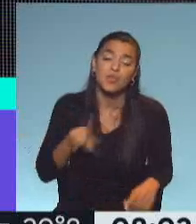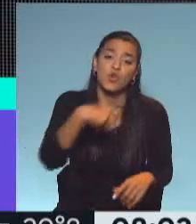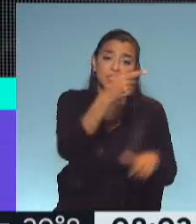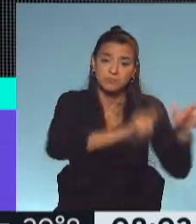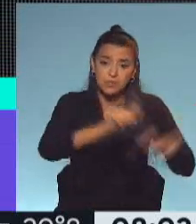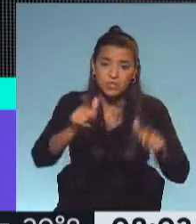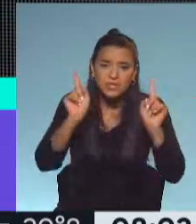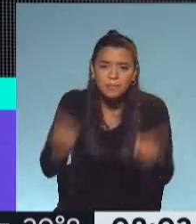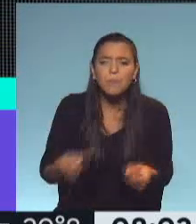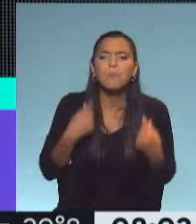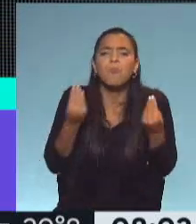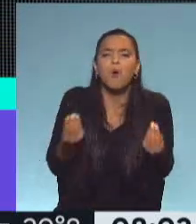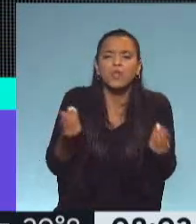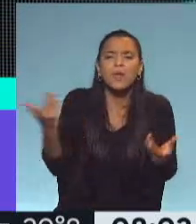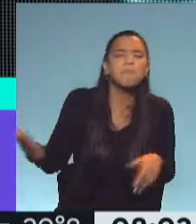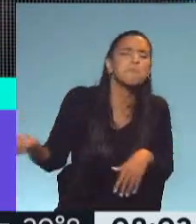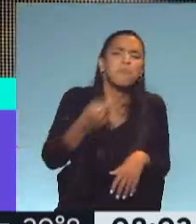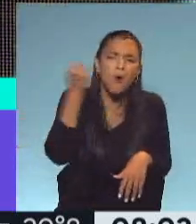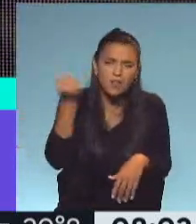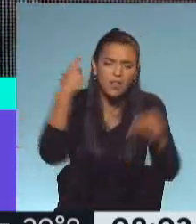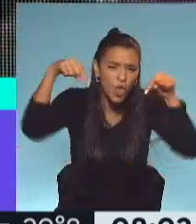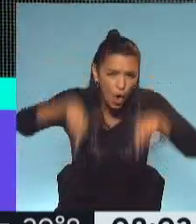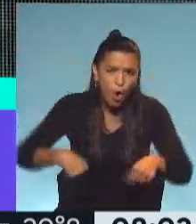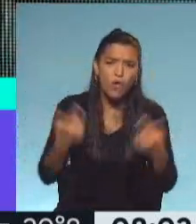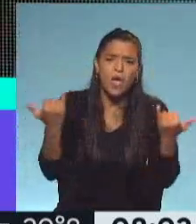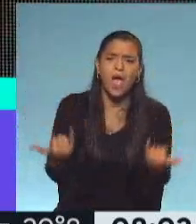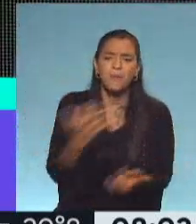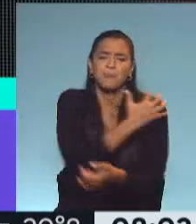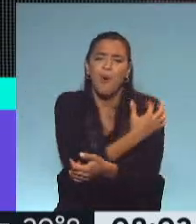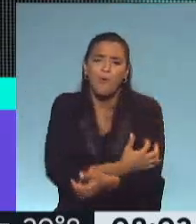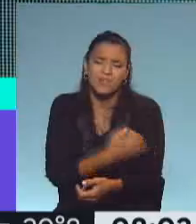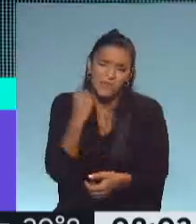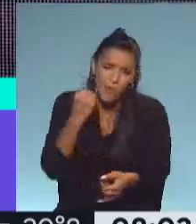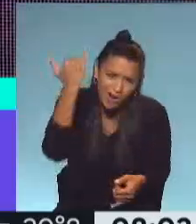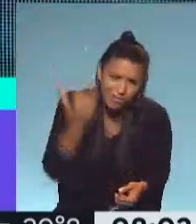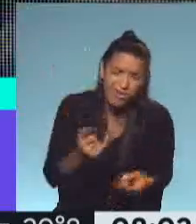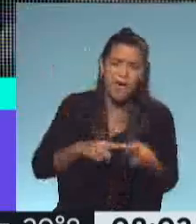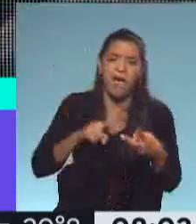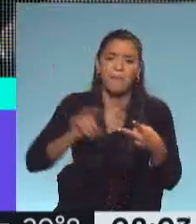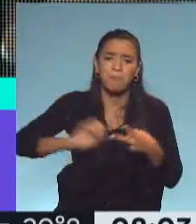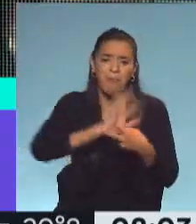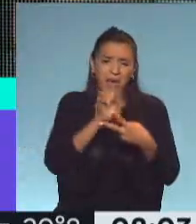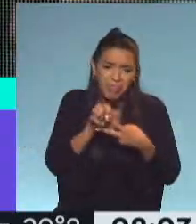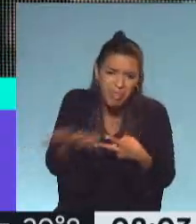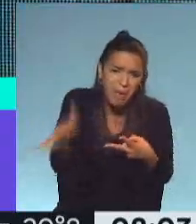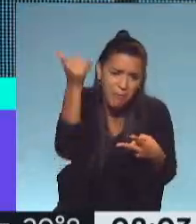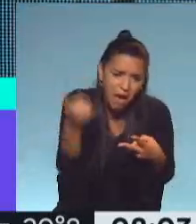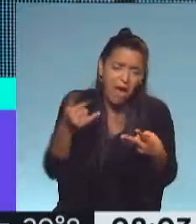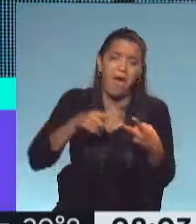que... ¿Por qué es tan importante que hoy, con los niveles de pobreza que tenemos en la República Argentina, con una pandemia que está